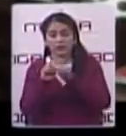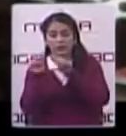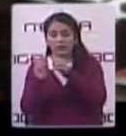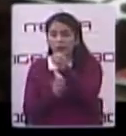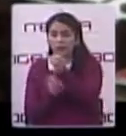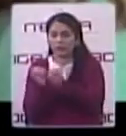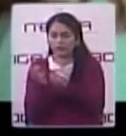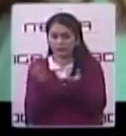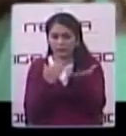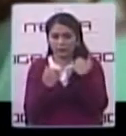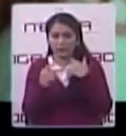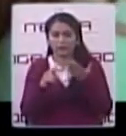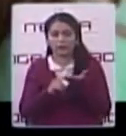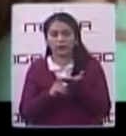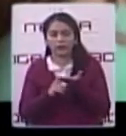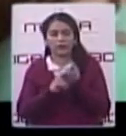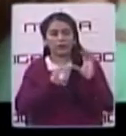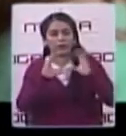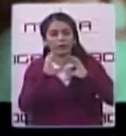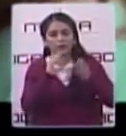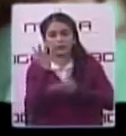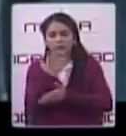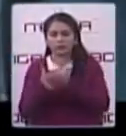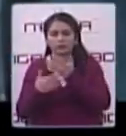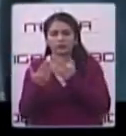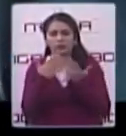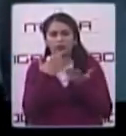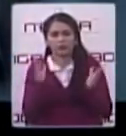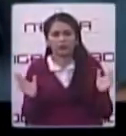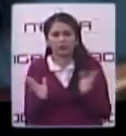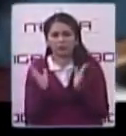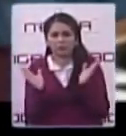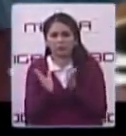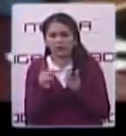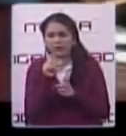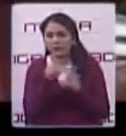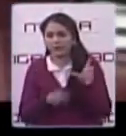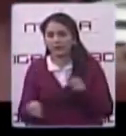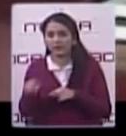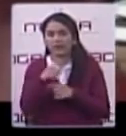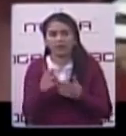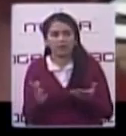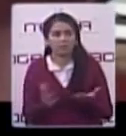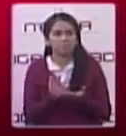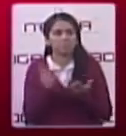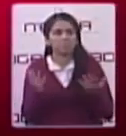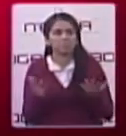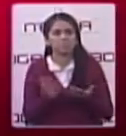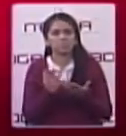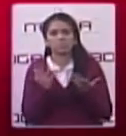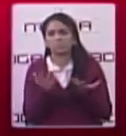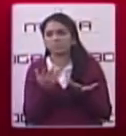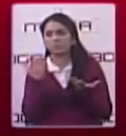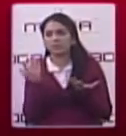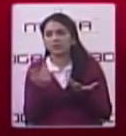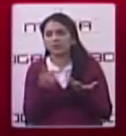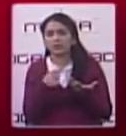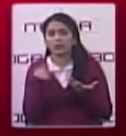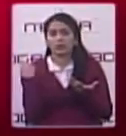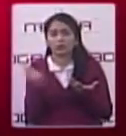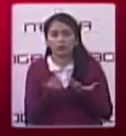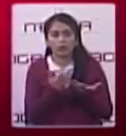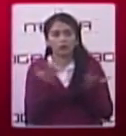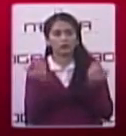y tratar de estimular e inspirar a todo el equipo